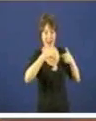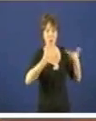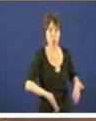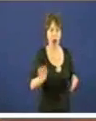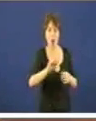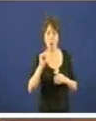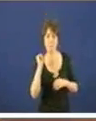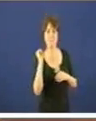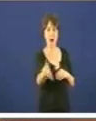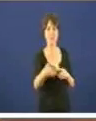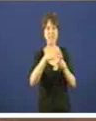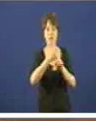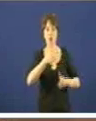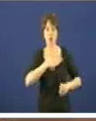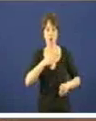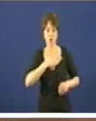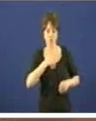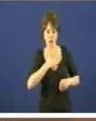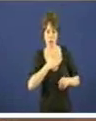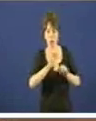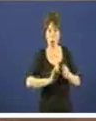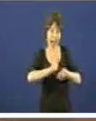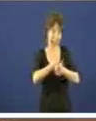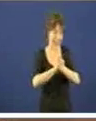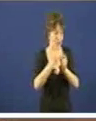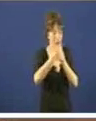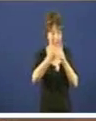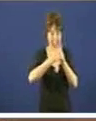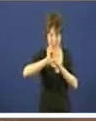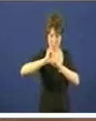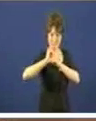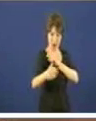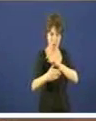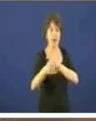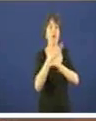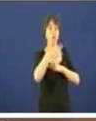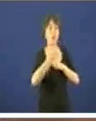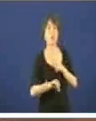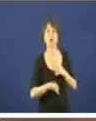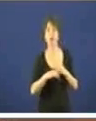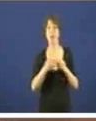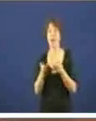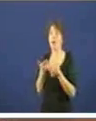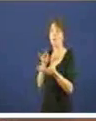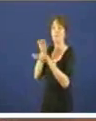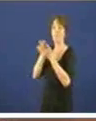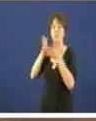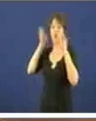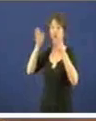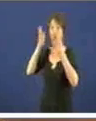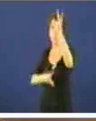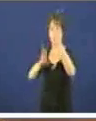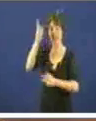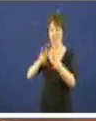situación patrimonial, resultados ou crédito de entidade, impositores ou clientes, requerirá do Consello de Administración a anulación ou revocación moitas